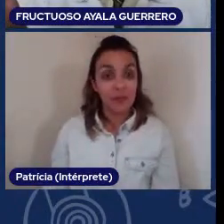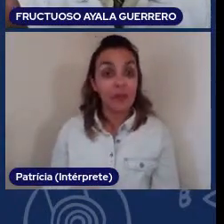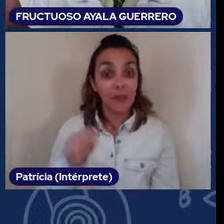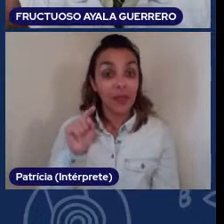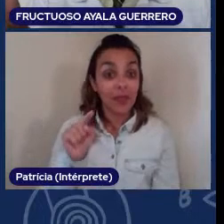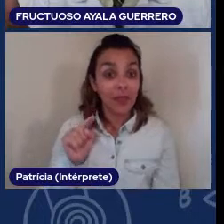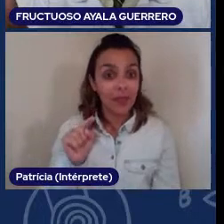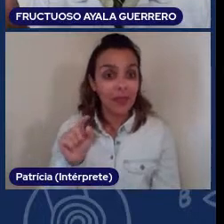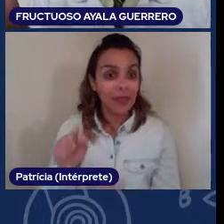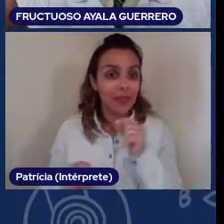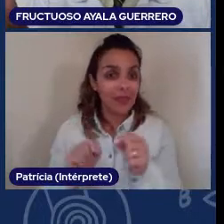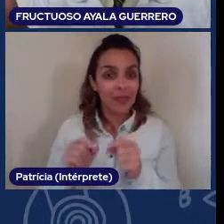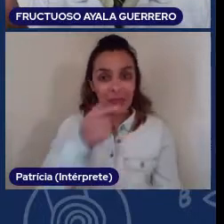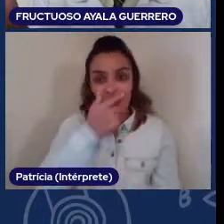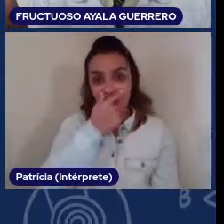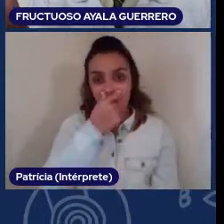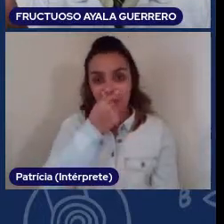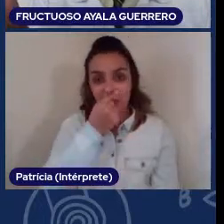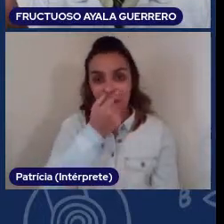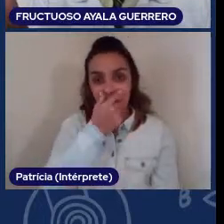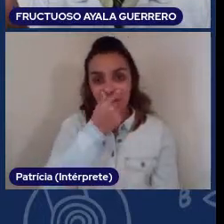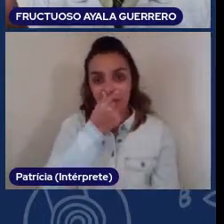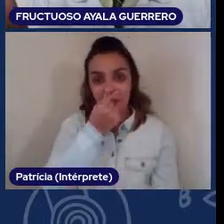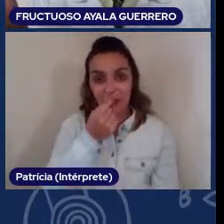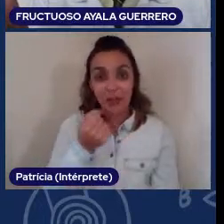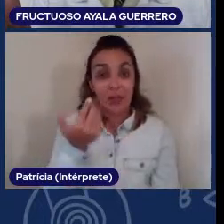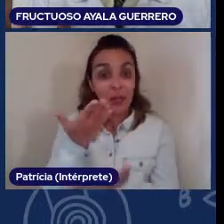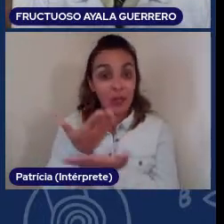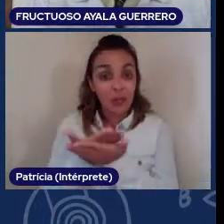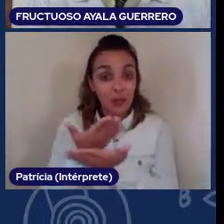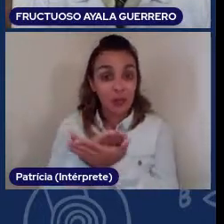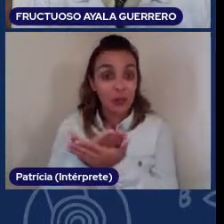desde a partir del estudio animal.